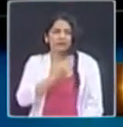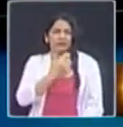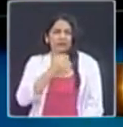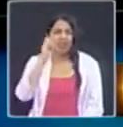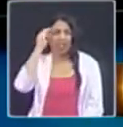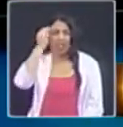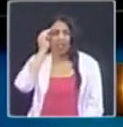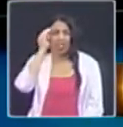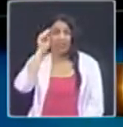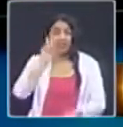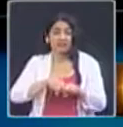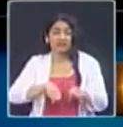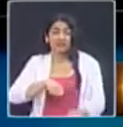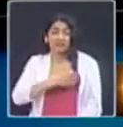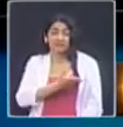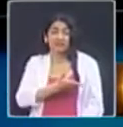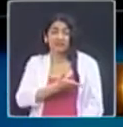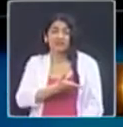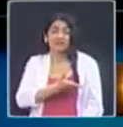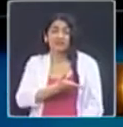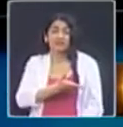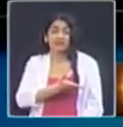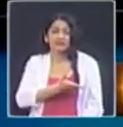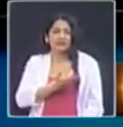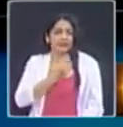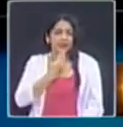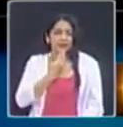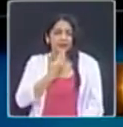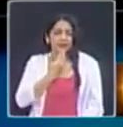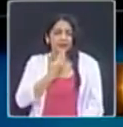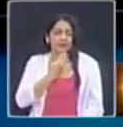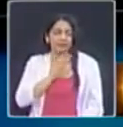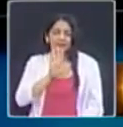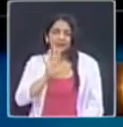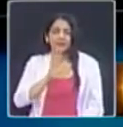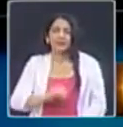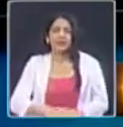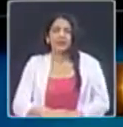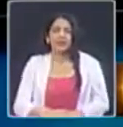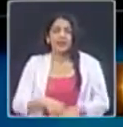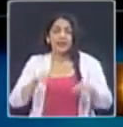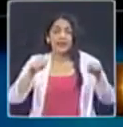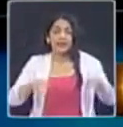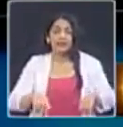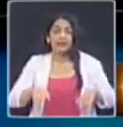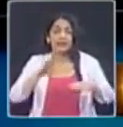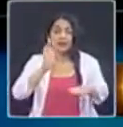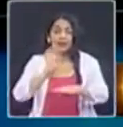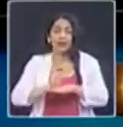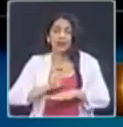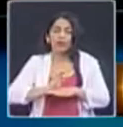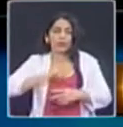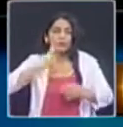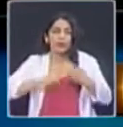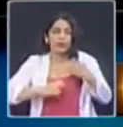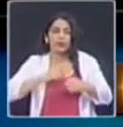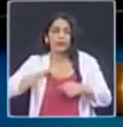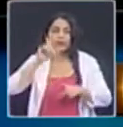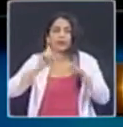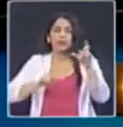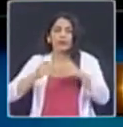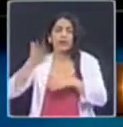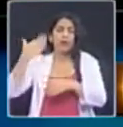mental serio la especulación inmobiliaria que ha existido siempre no de ahora sino de hace 50 años en este